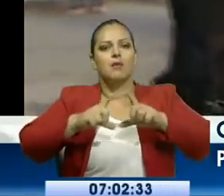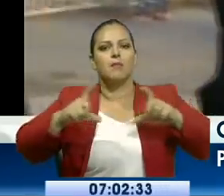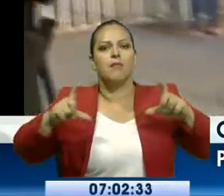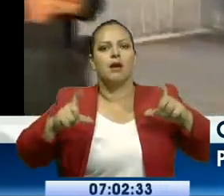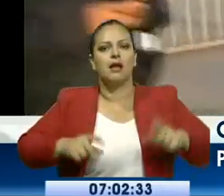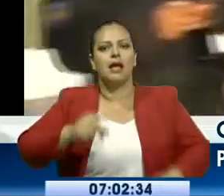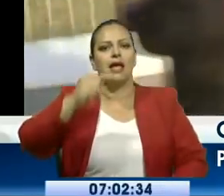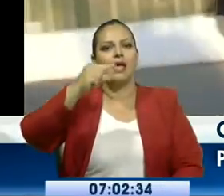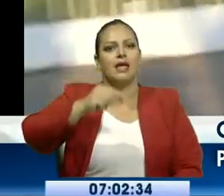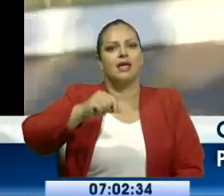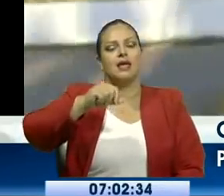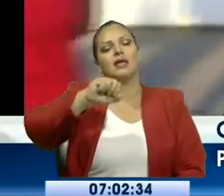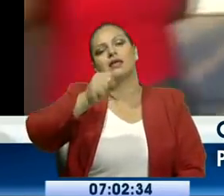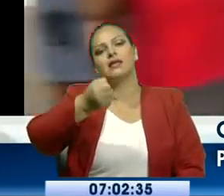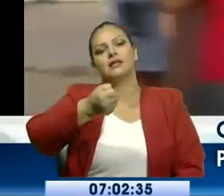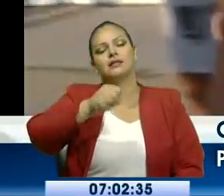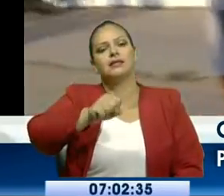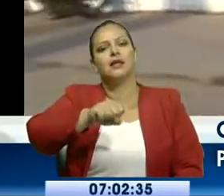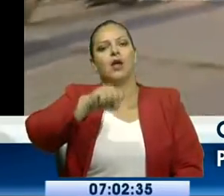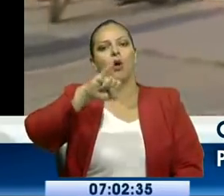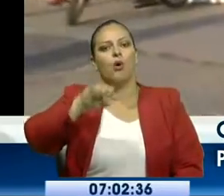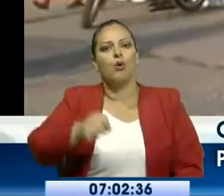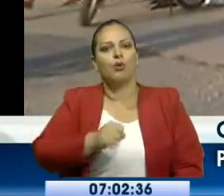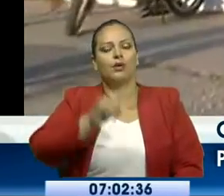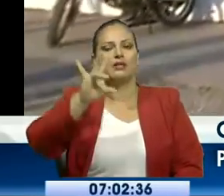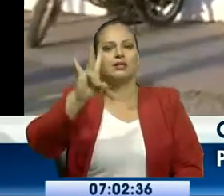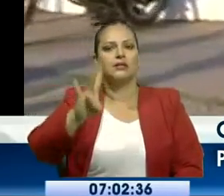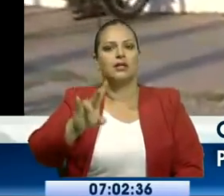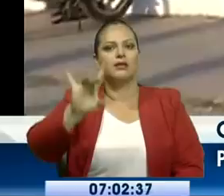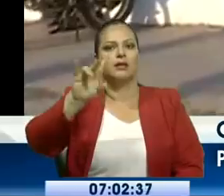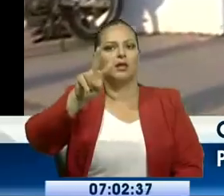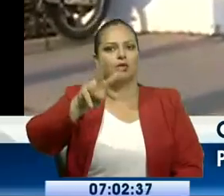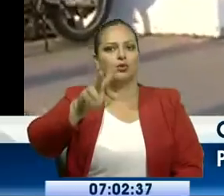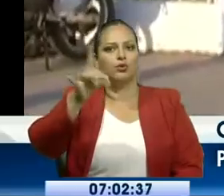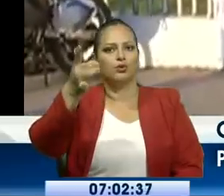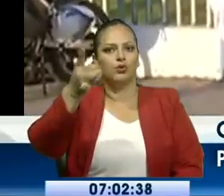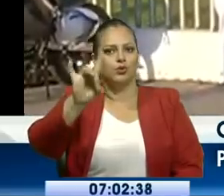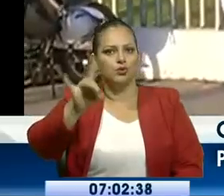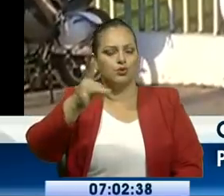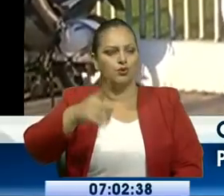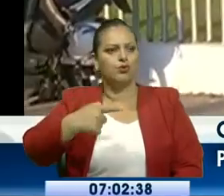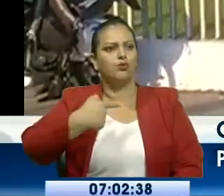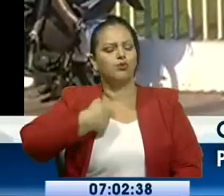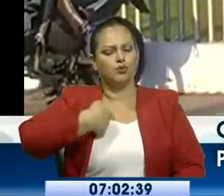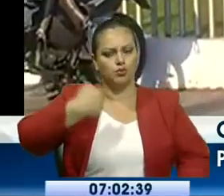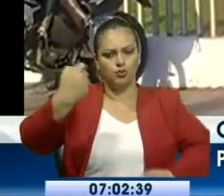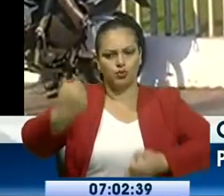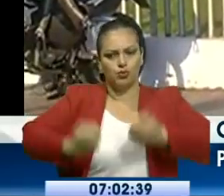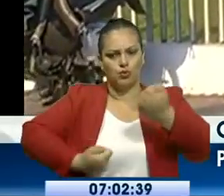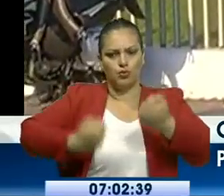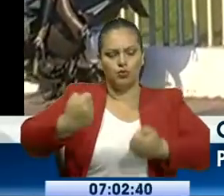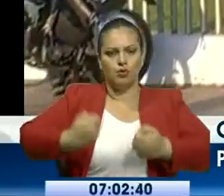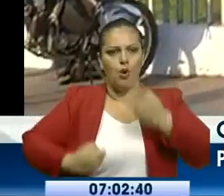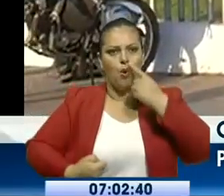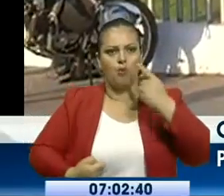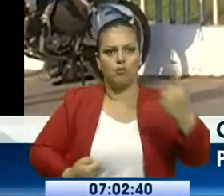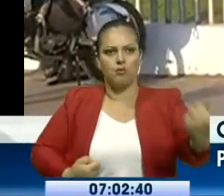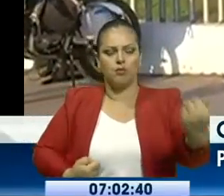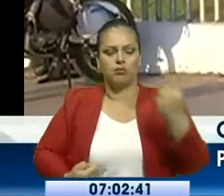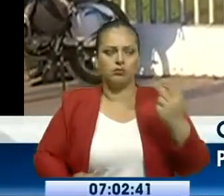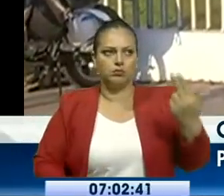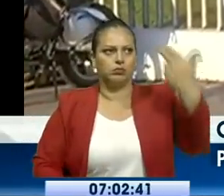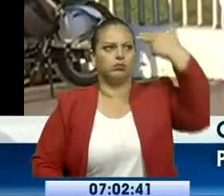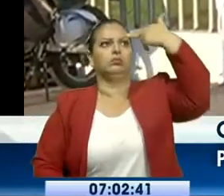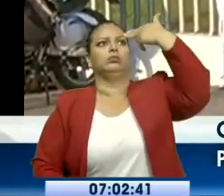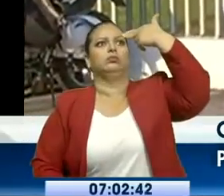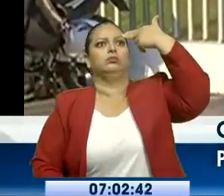GSJ7218, un salir rojo, con un revólver de 38. Iba saliendo cuando me apuntalaron y me